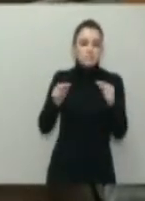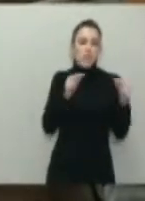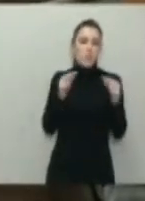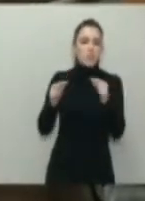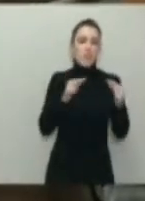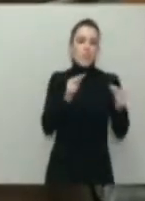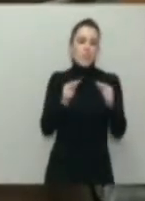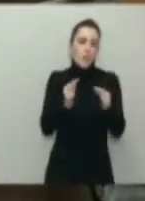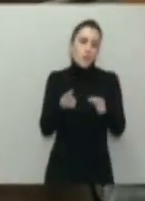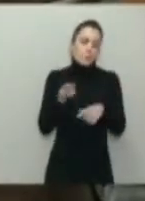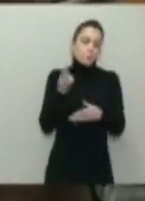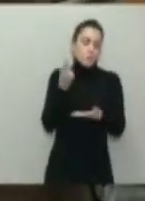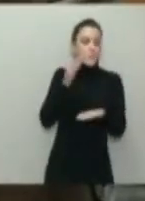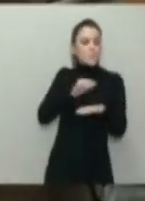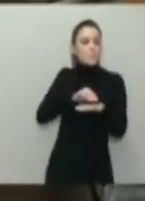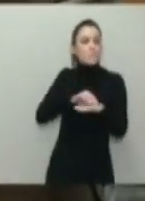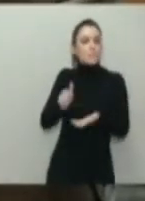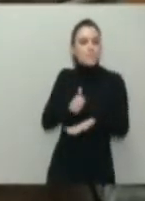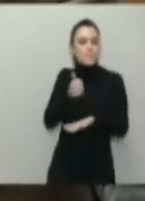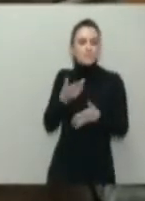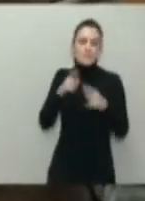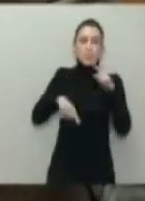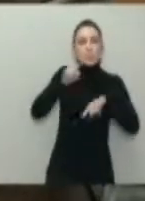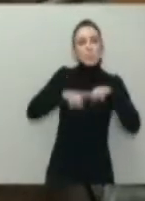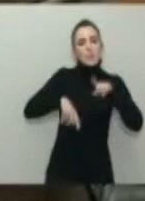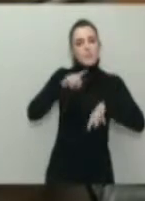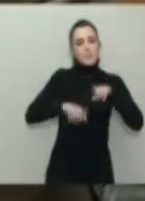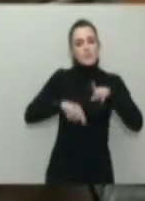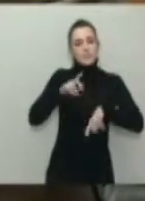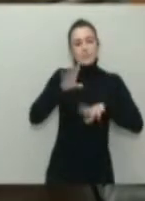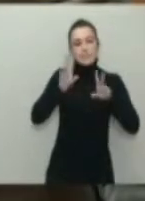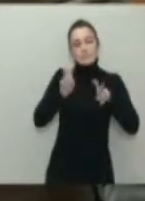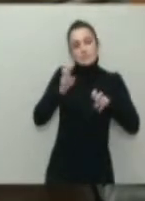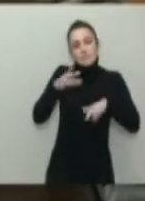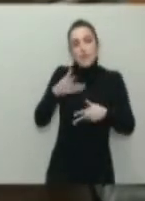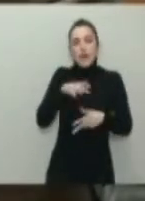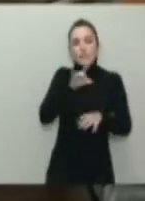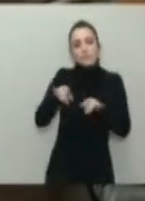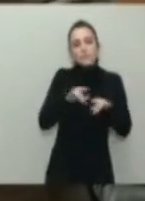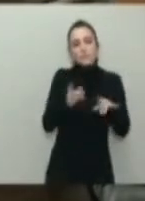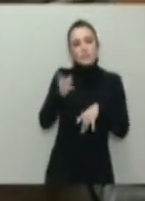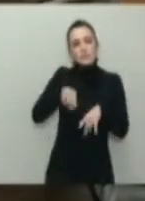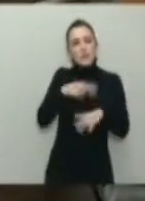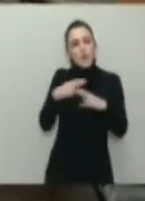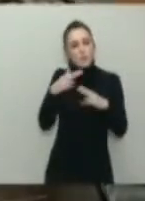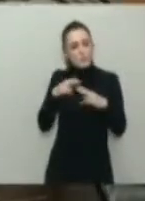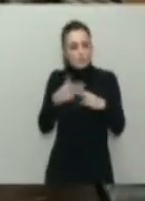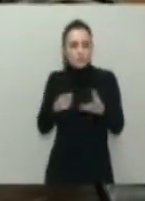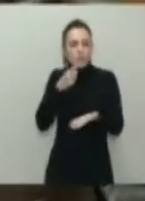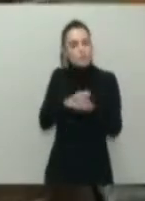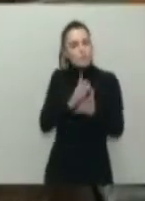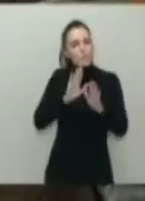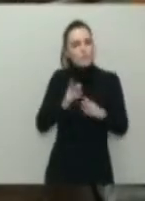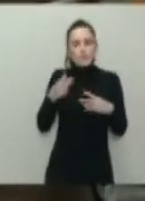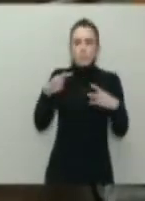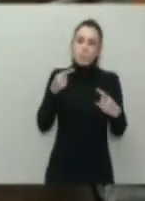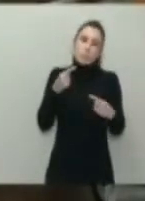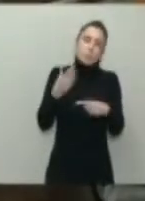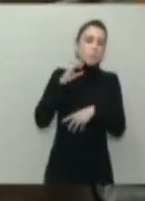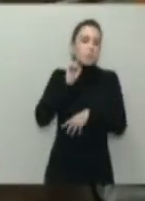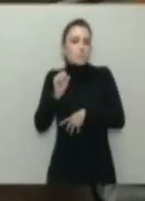más, dependerá del peso territorial y dependerá de la oportunidad política nuevamente y no de la generación de un